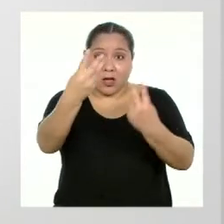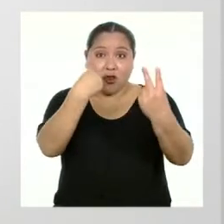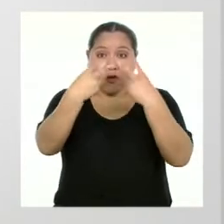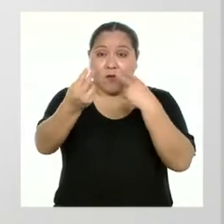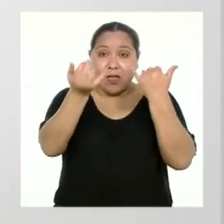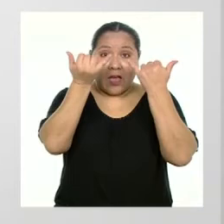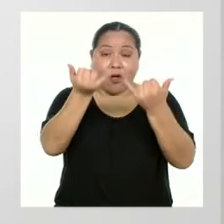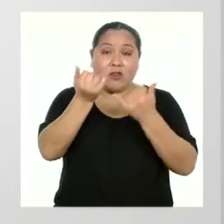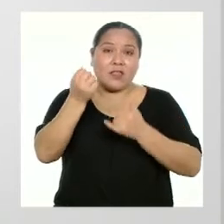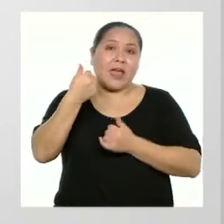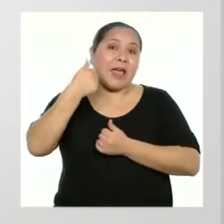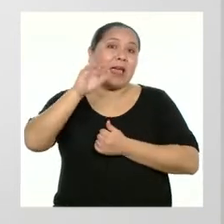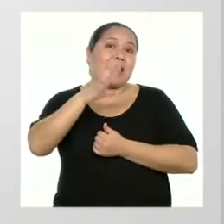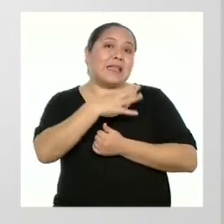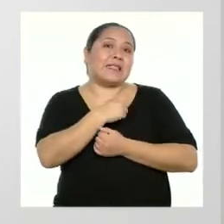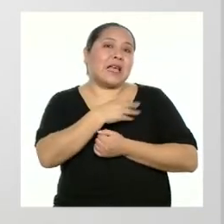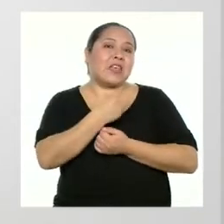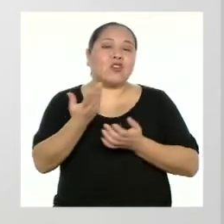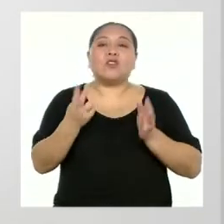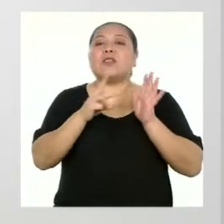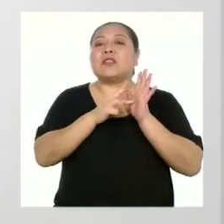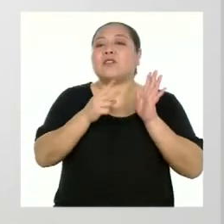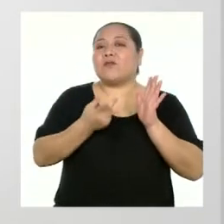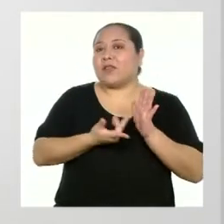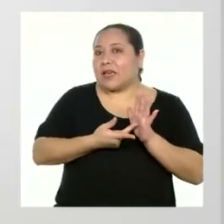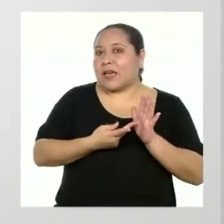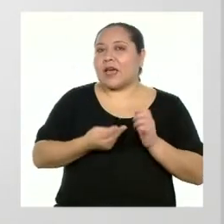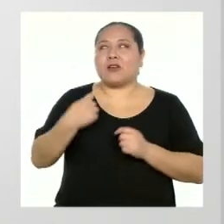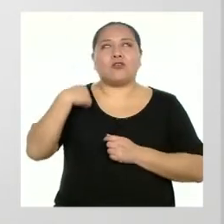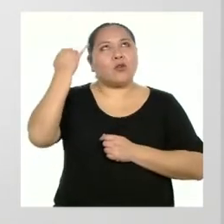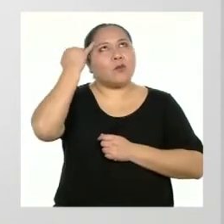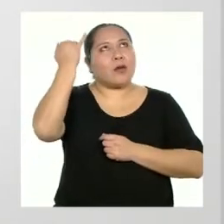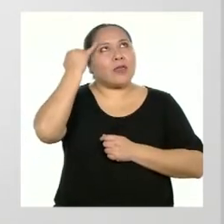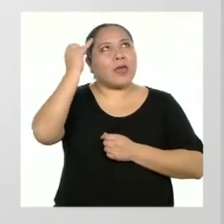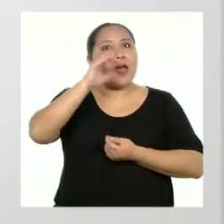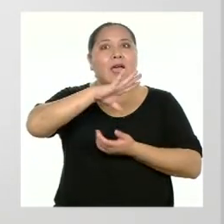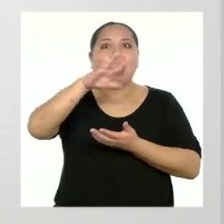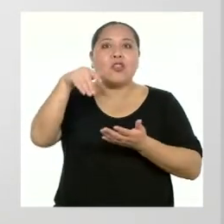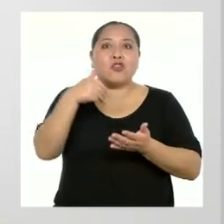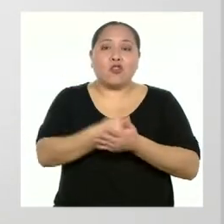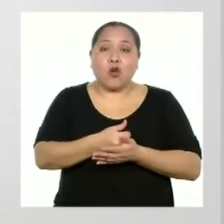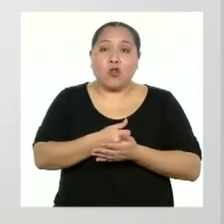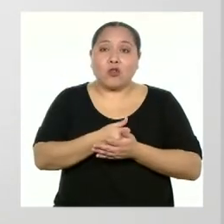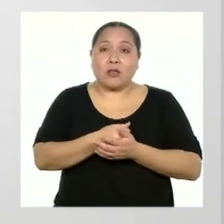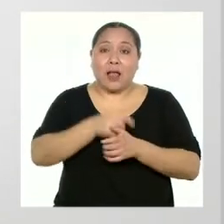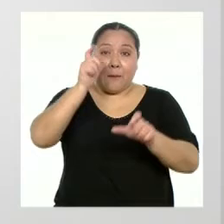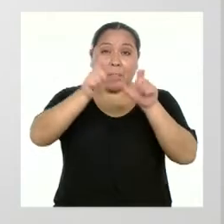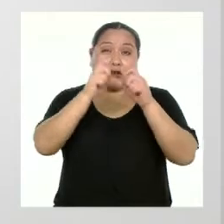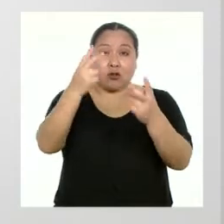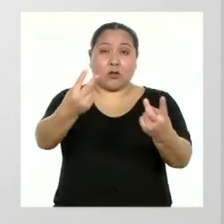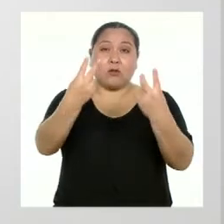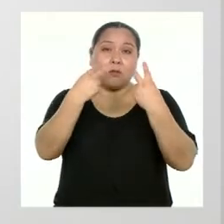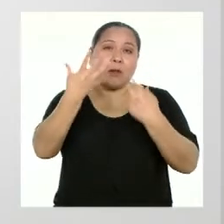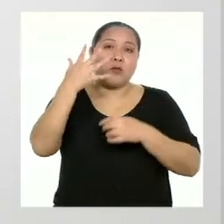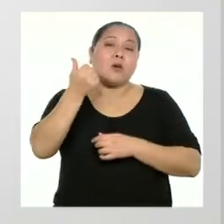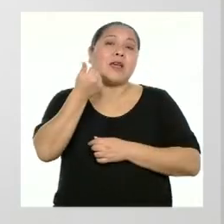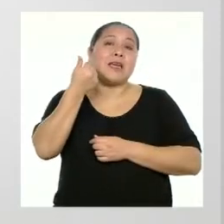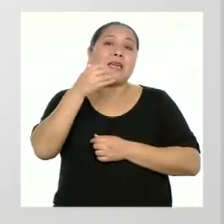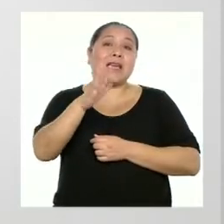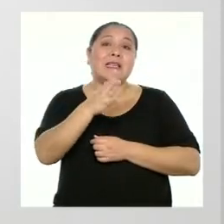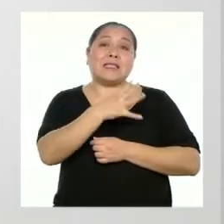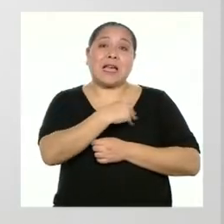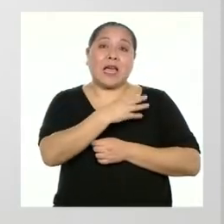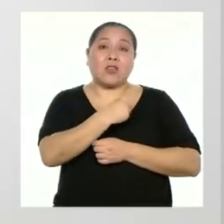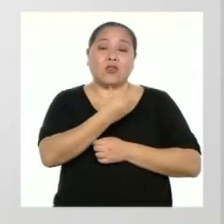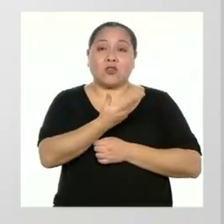este momento es de 15 años, quiere decir que podría imaginar que todas y todos los televidentes en este momento tienen 15 años, aunque